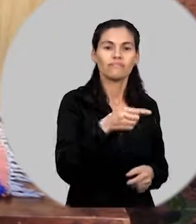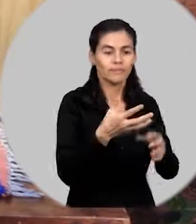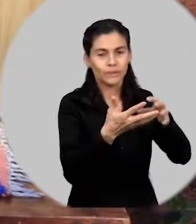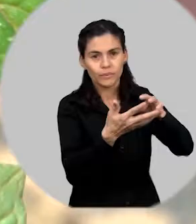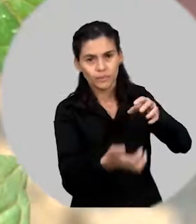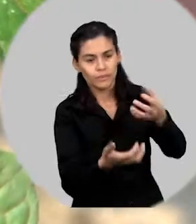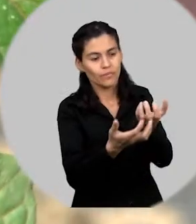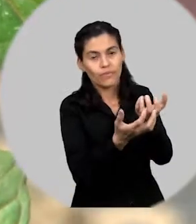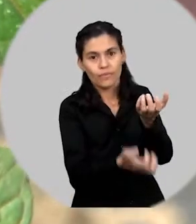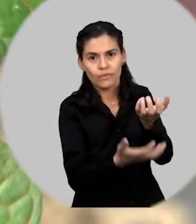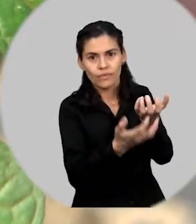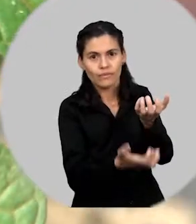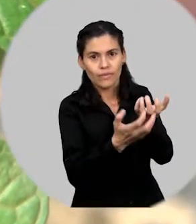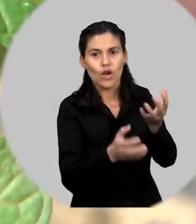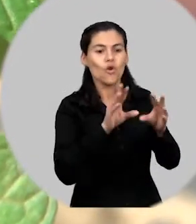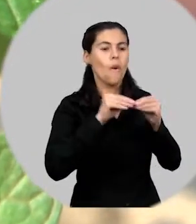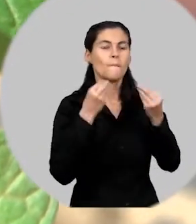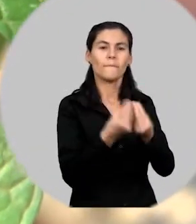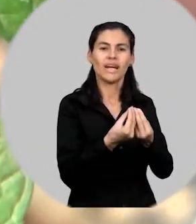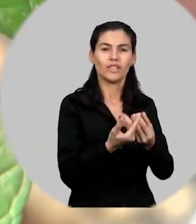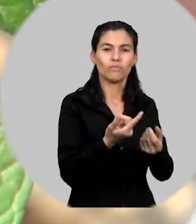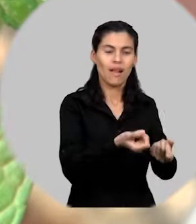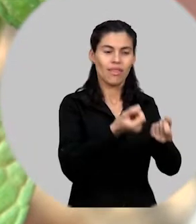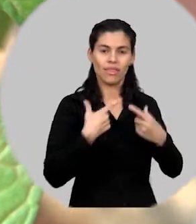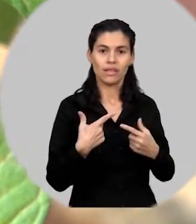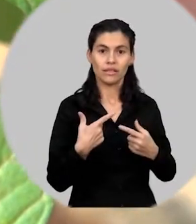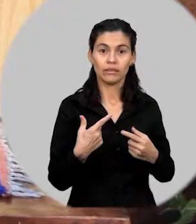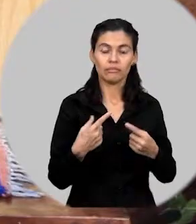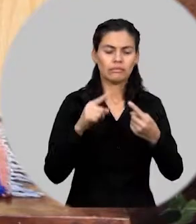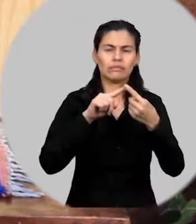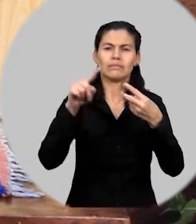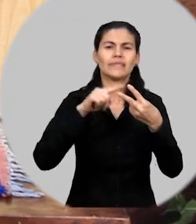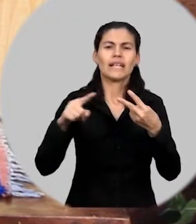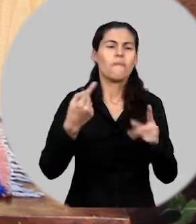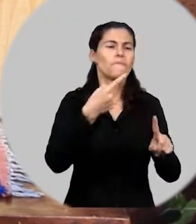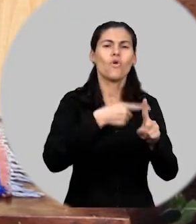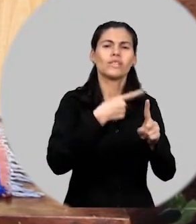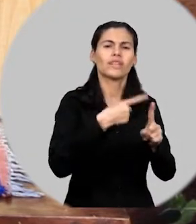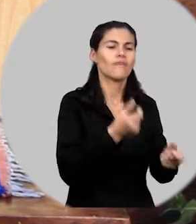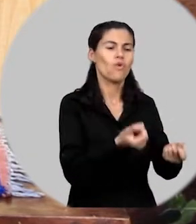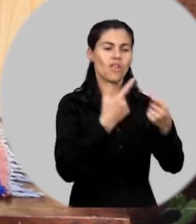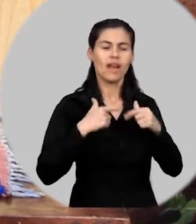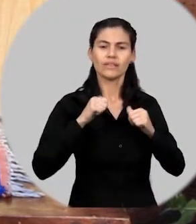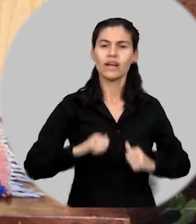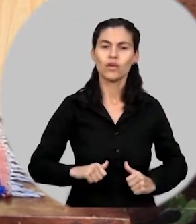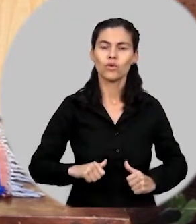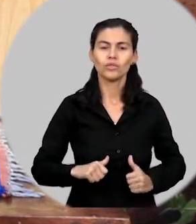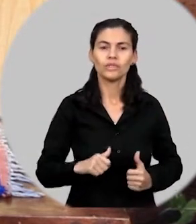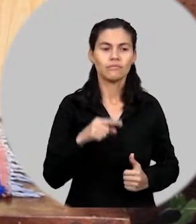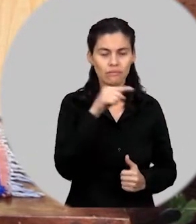que se puedan extraer todos los beneficios de estas variedades. En cuanto a las propiedades beneficiosas de estas